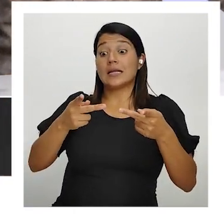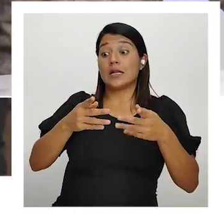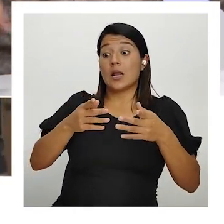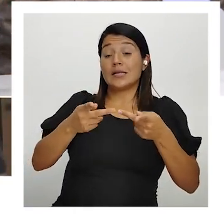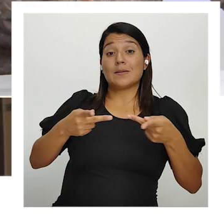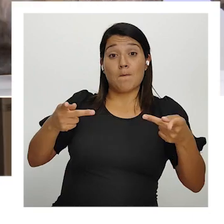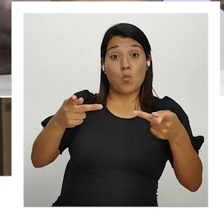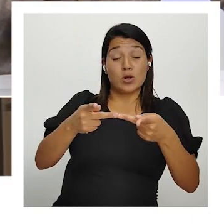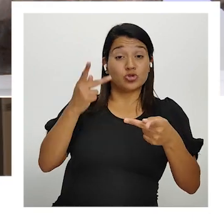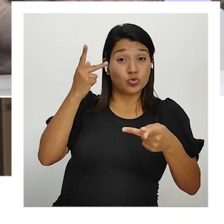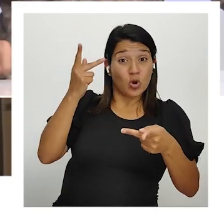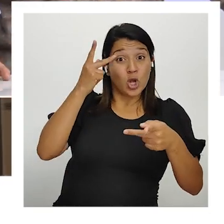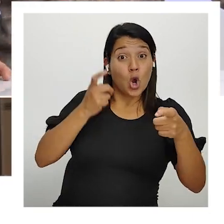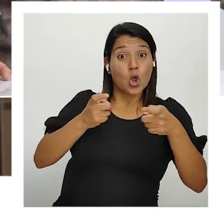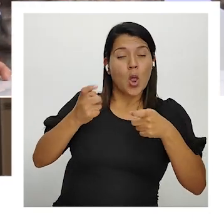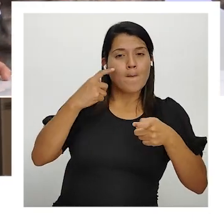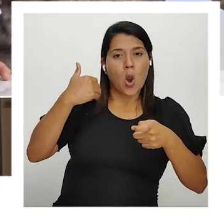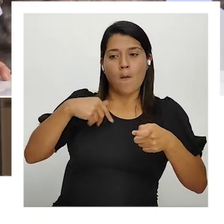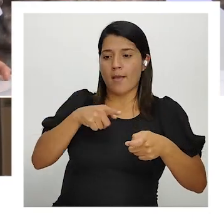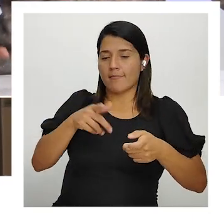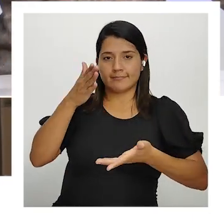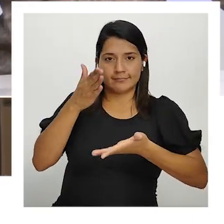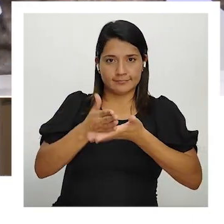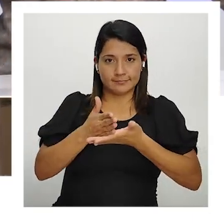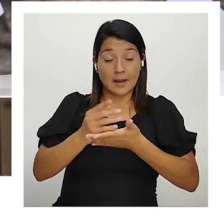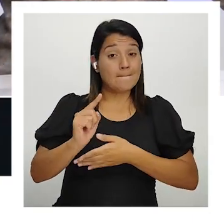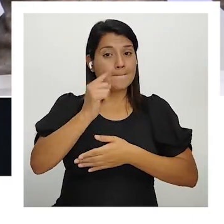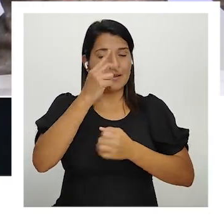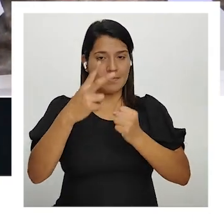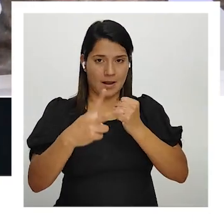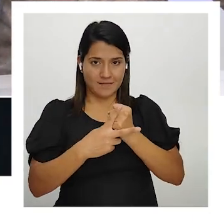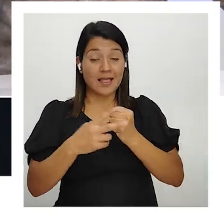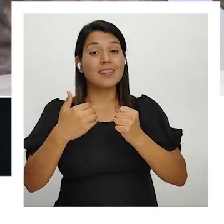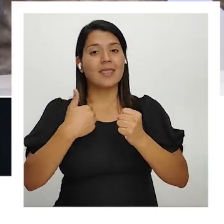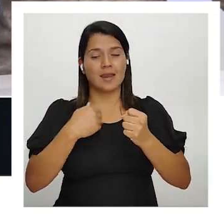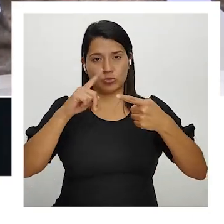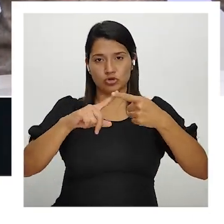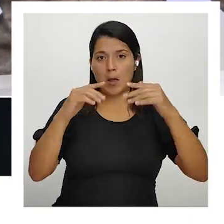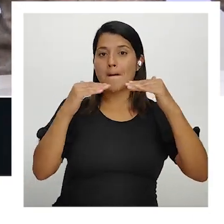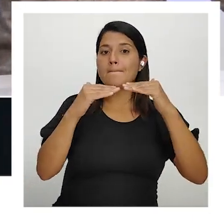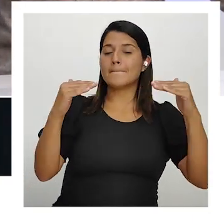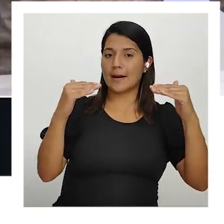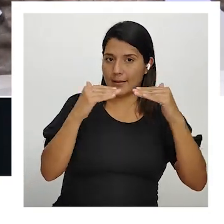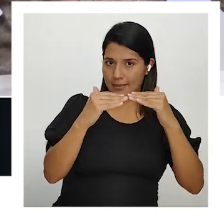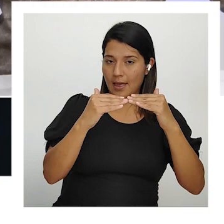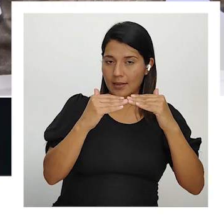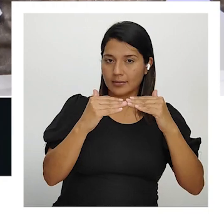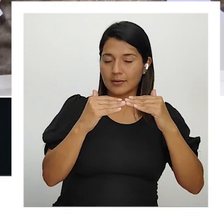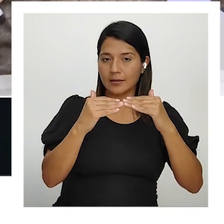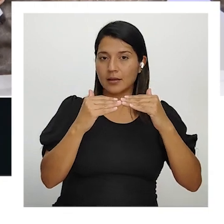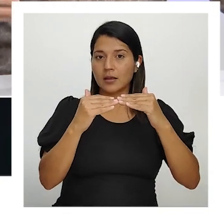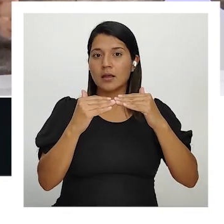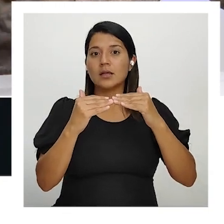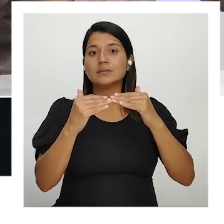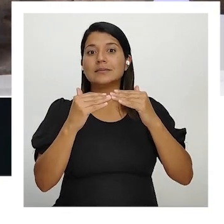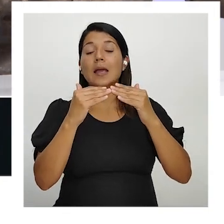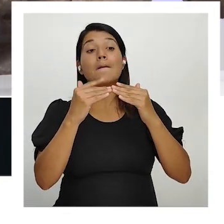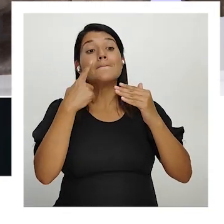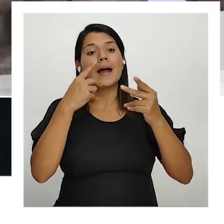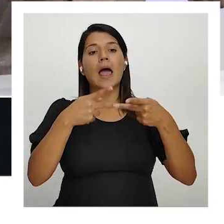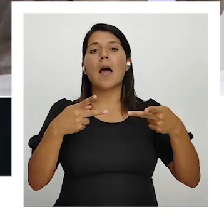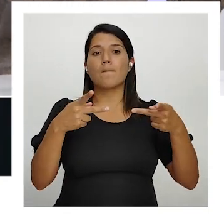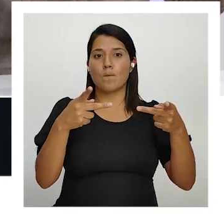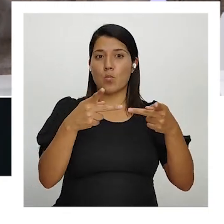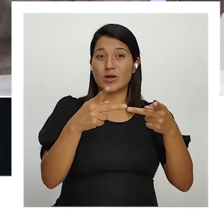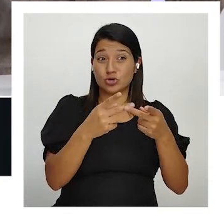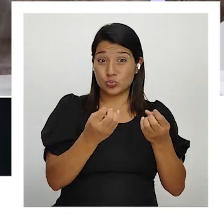los hombres. Esta va a ser la primera elección en la que vamos a tener paridad en listas plurinominales, en